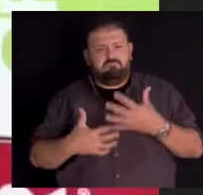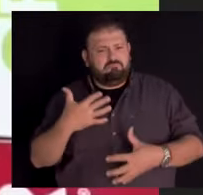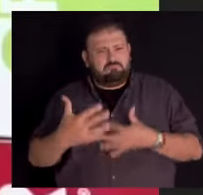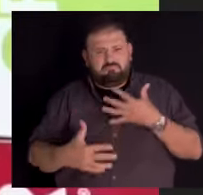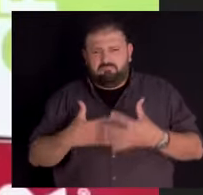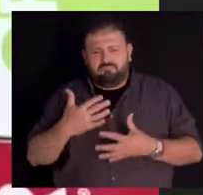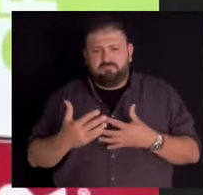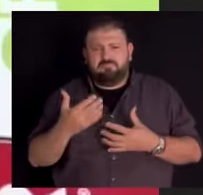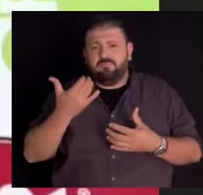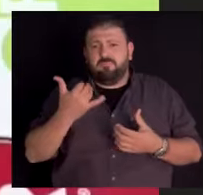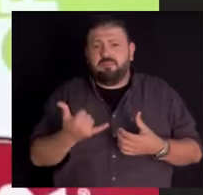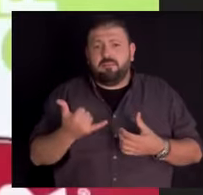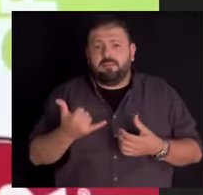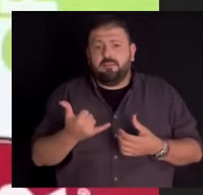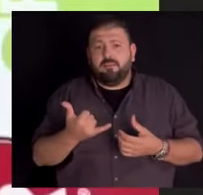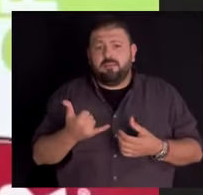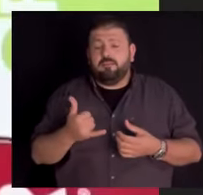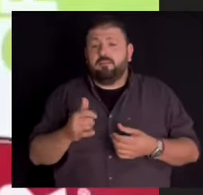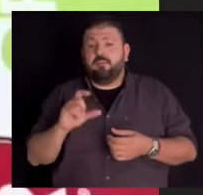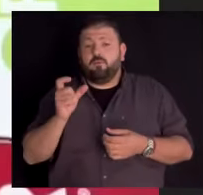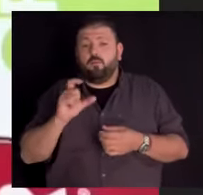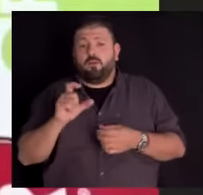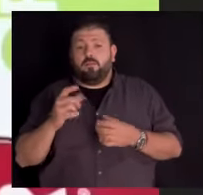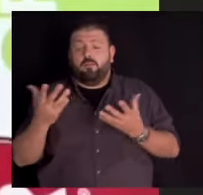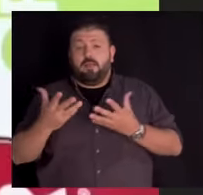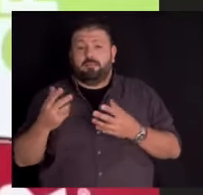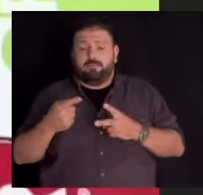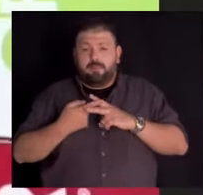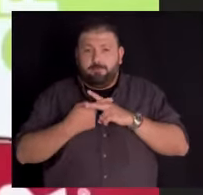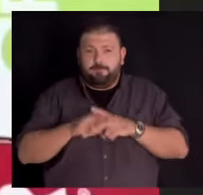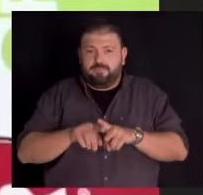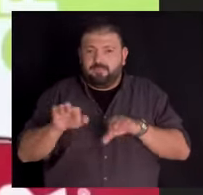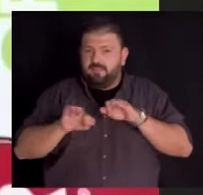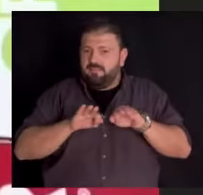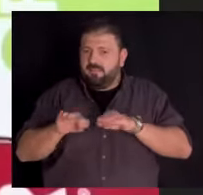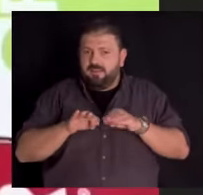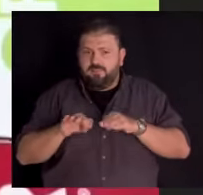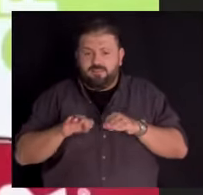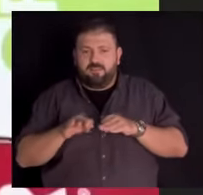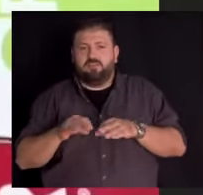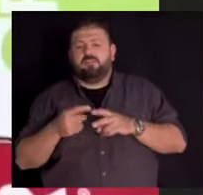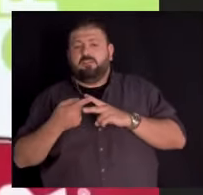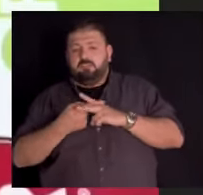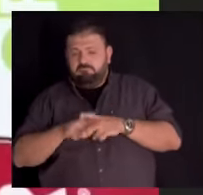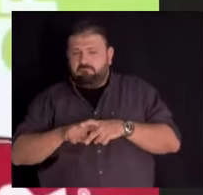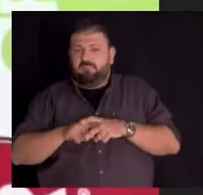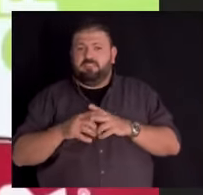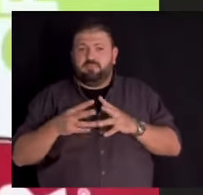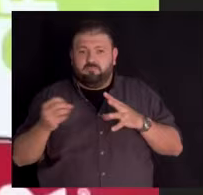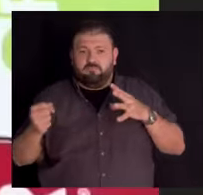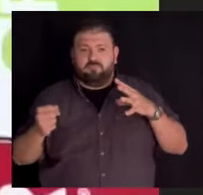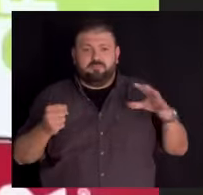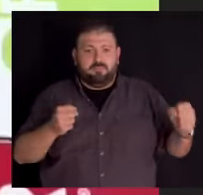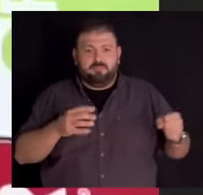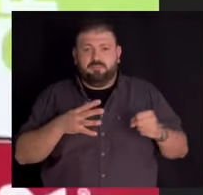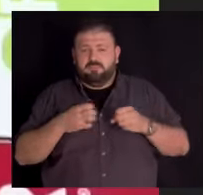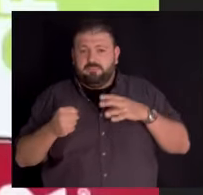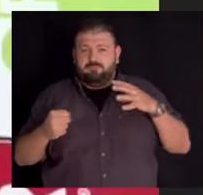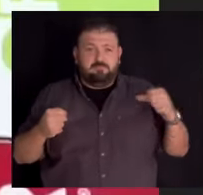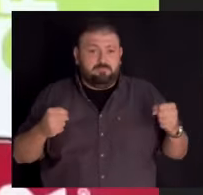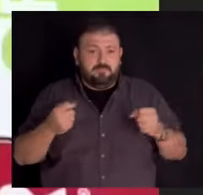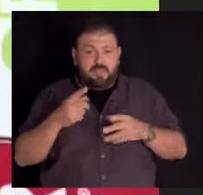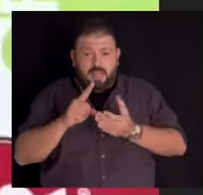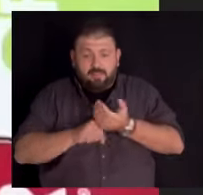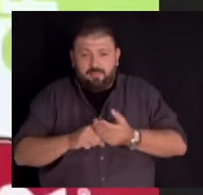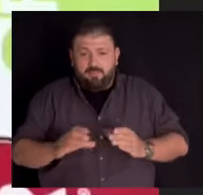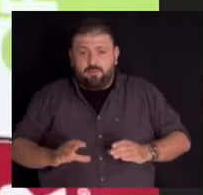y desgraciadamente generaba reacciones como una especie de saponificación y estaba eructando. En pocas